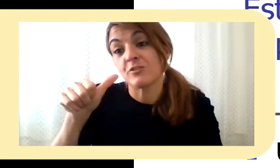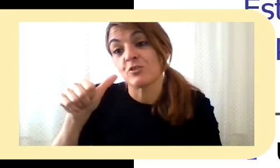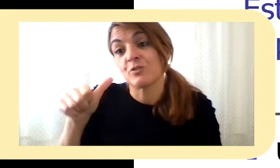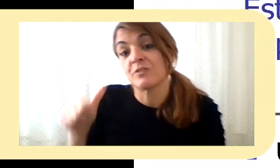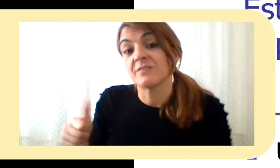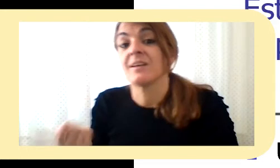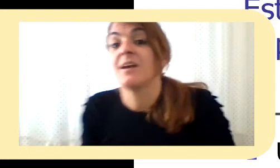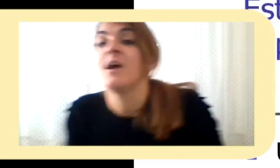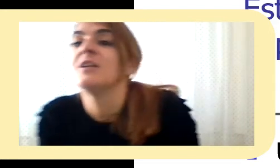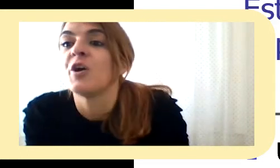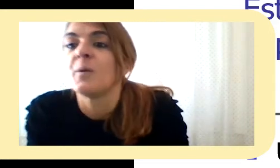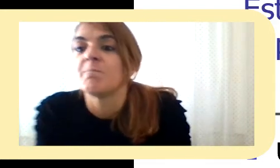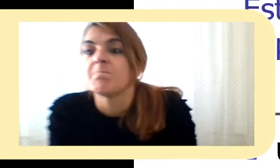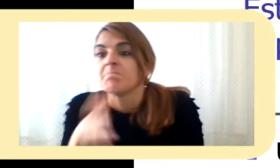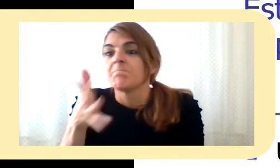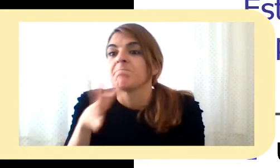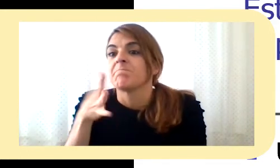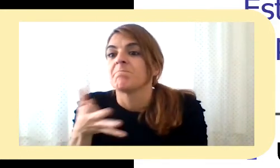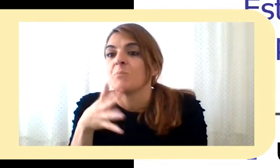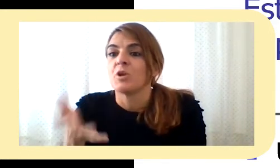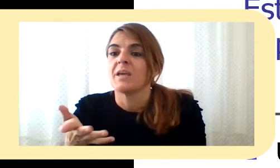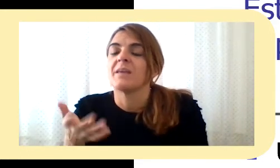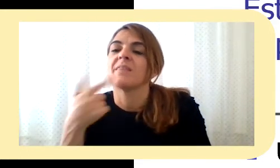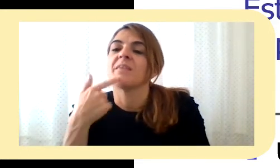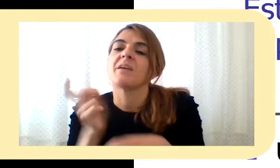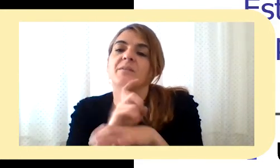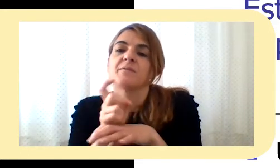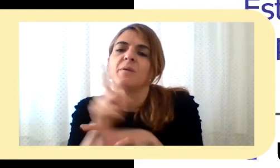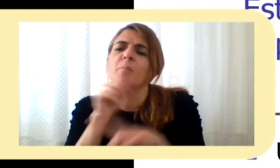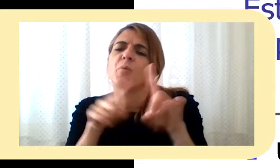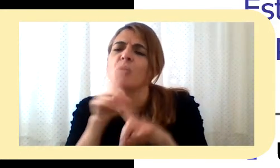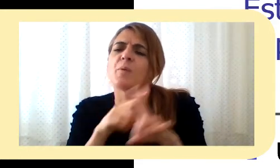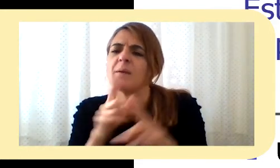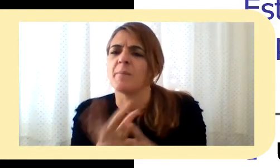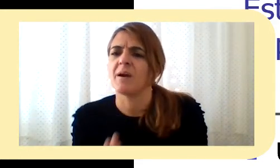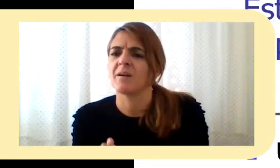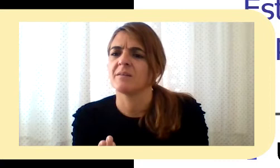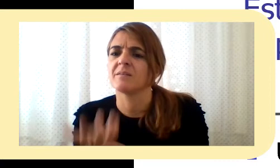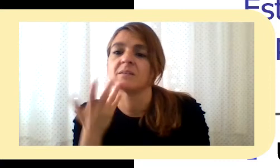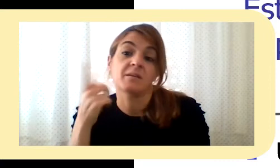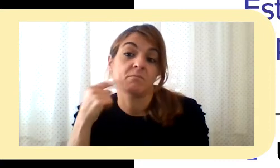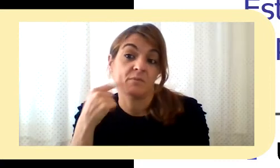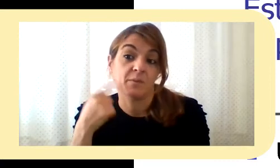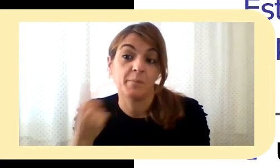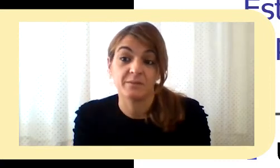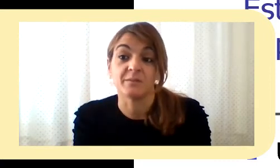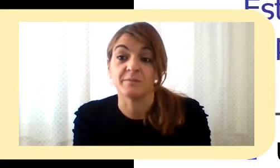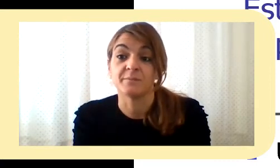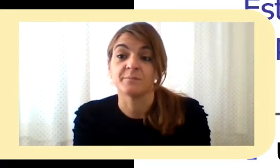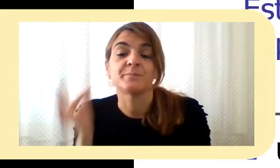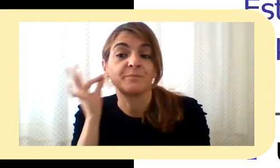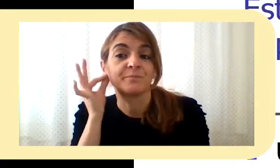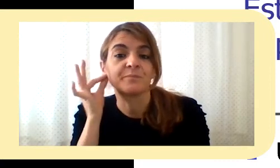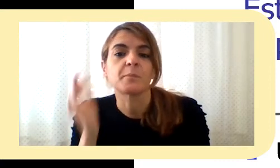ratas hembra tienen un problema, que es el estro, es el ciclo menstrual de las mujeres. Entonces, se